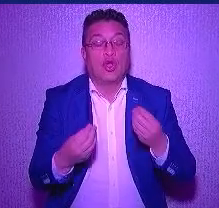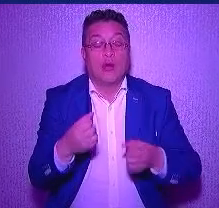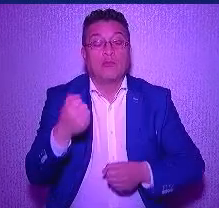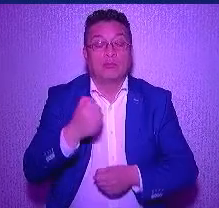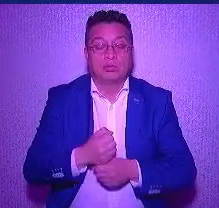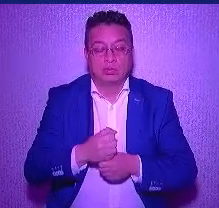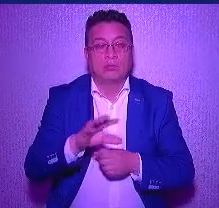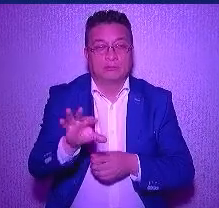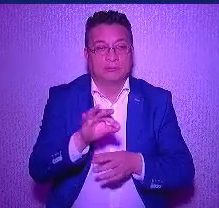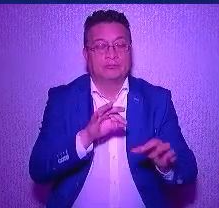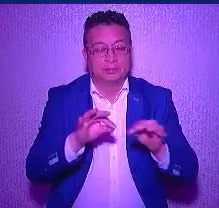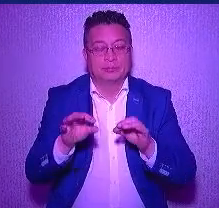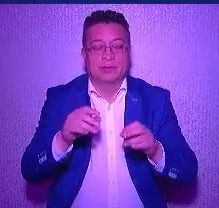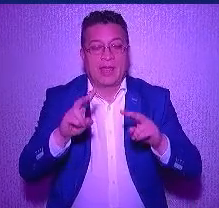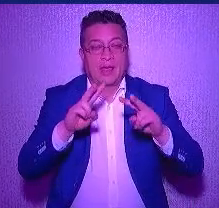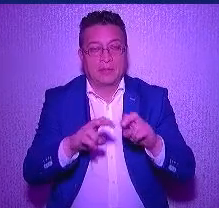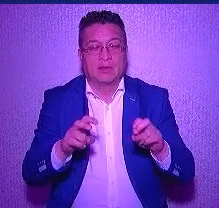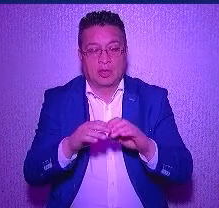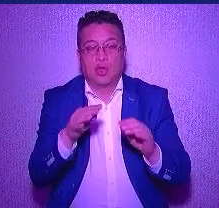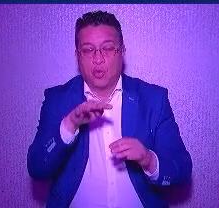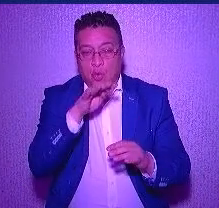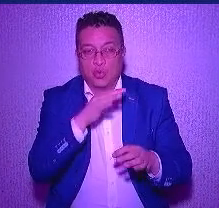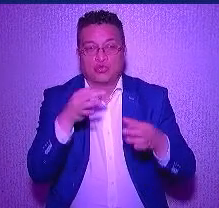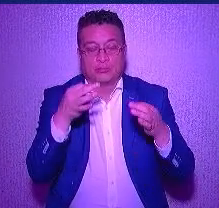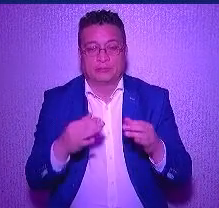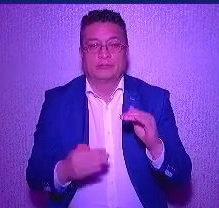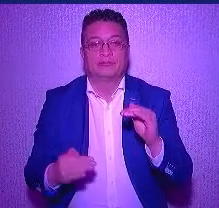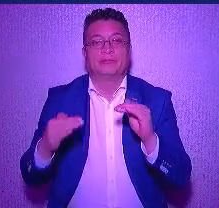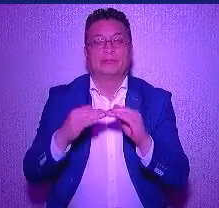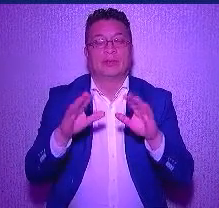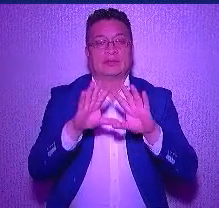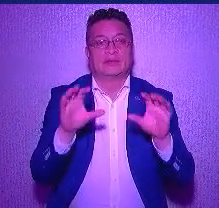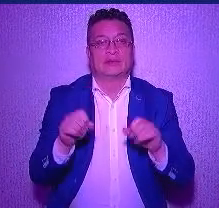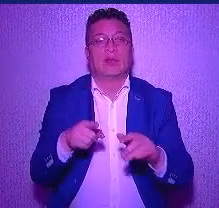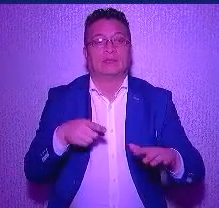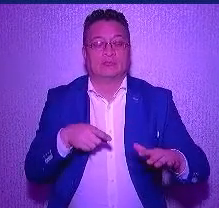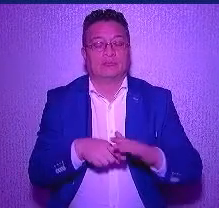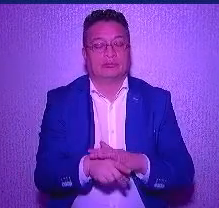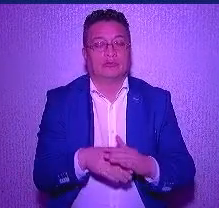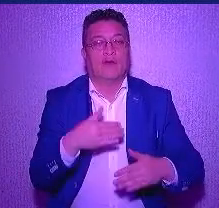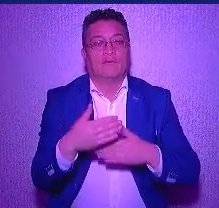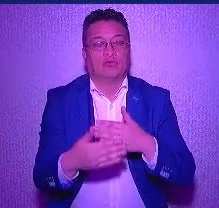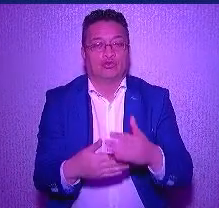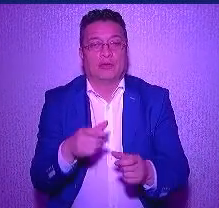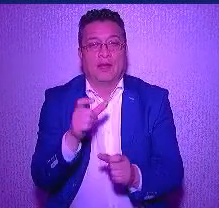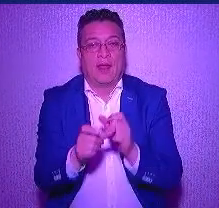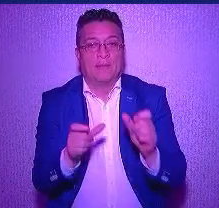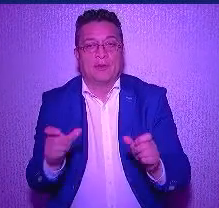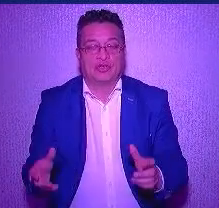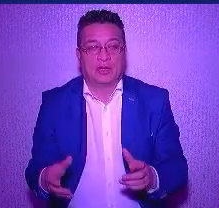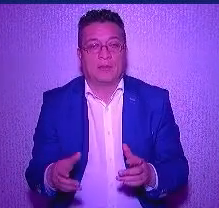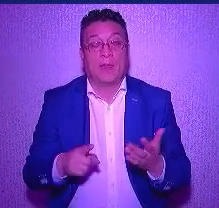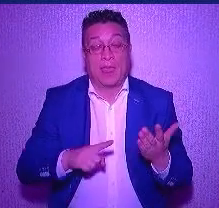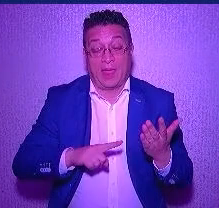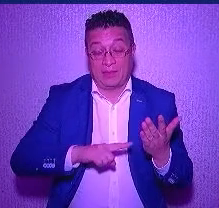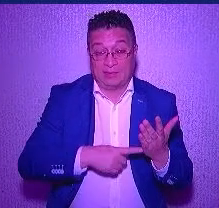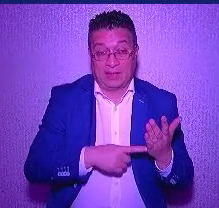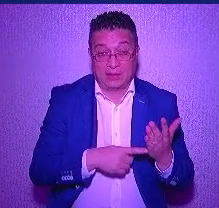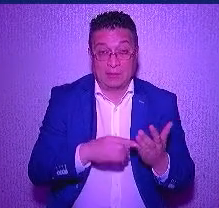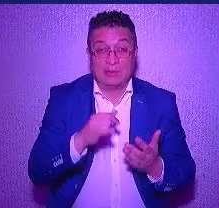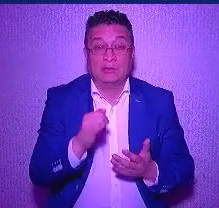investigación y el uso adecuado de esos sistemas para la introducción a la función a la sociedad técnicamente o